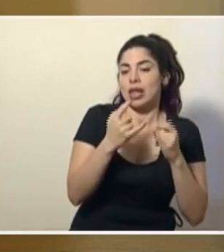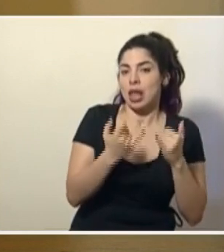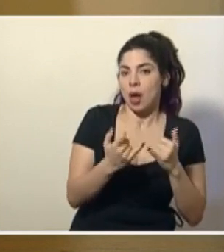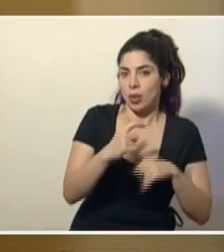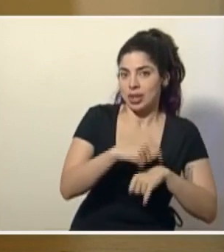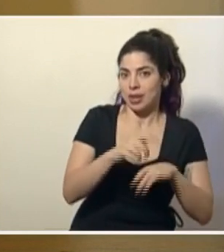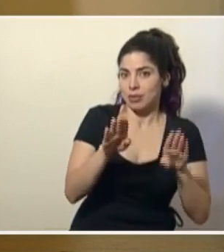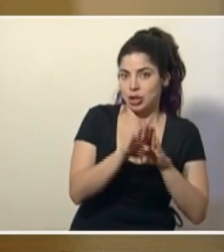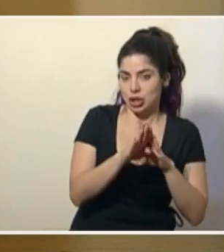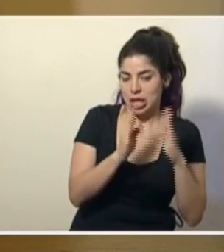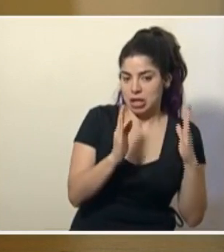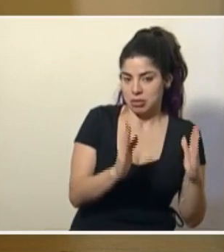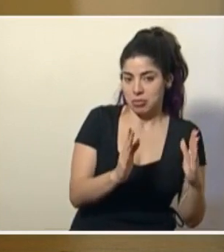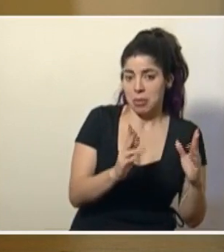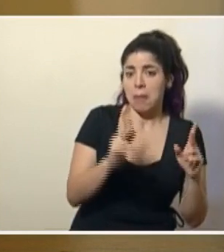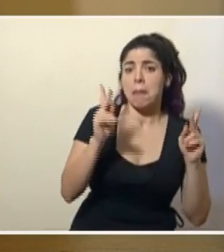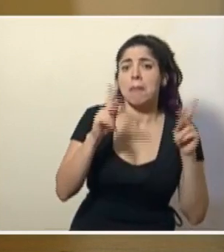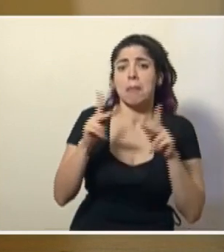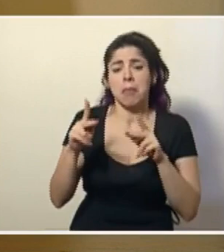personas podremos